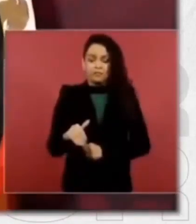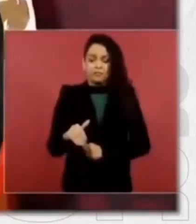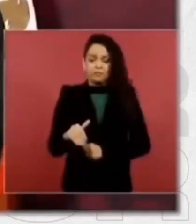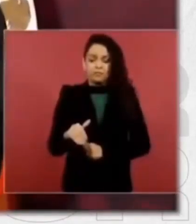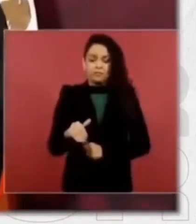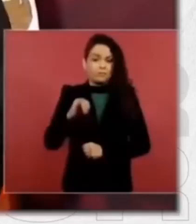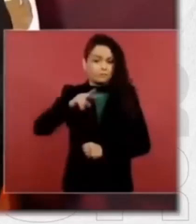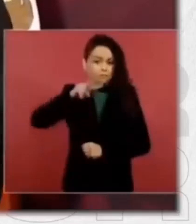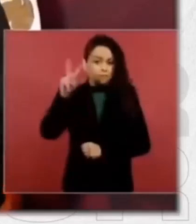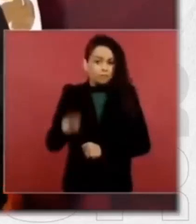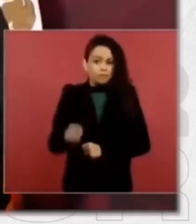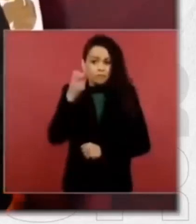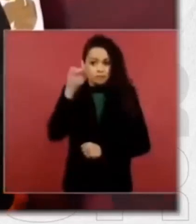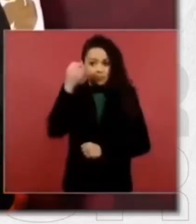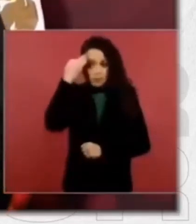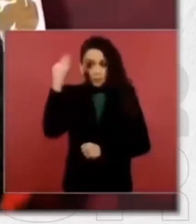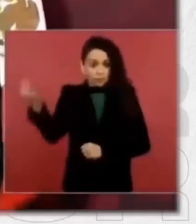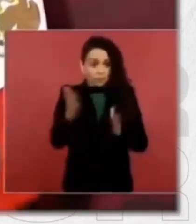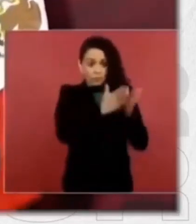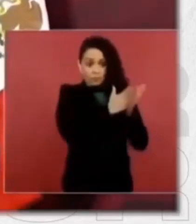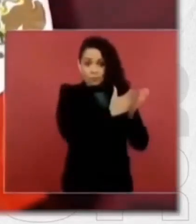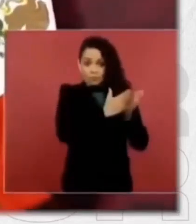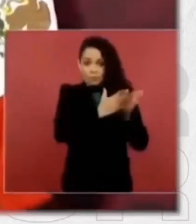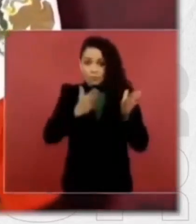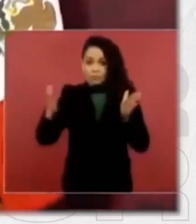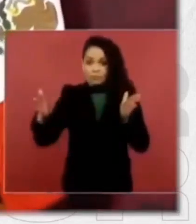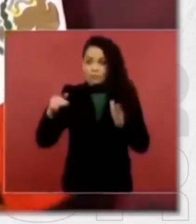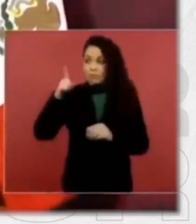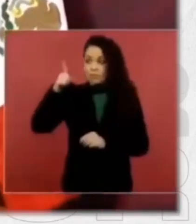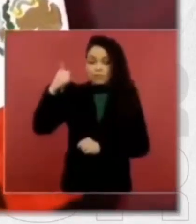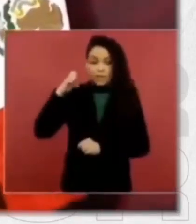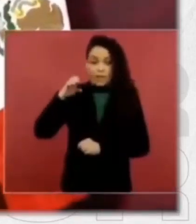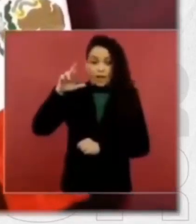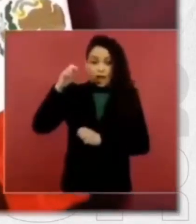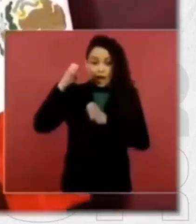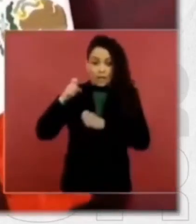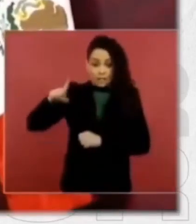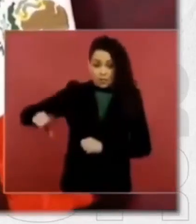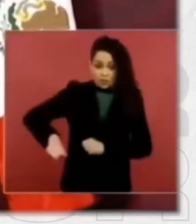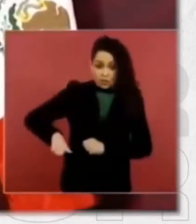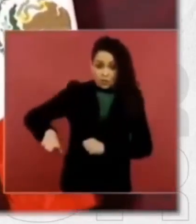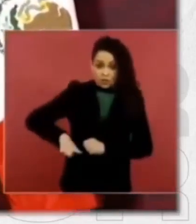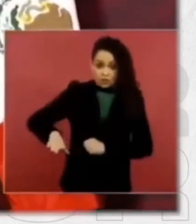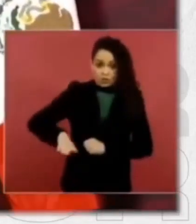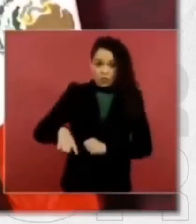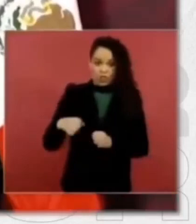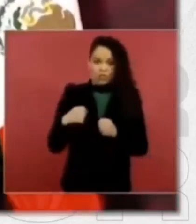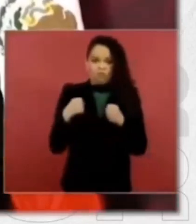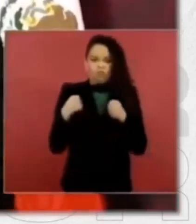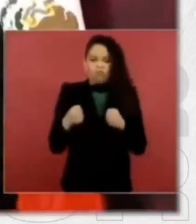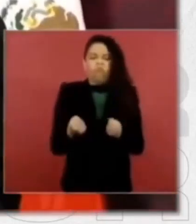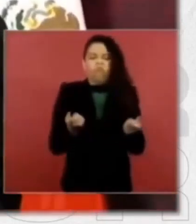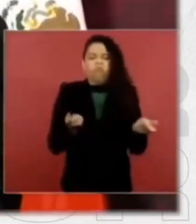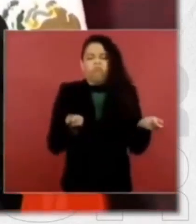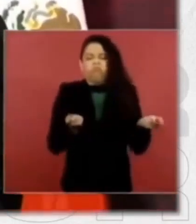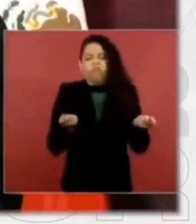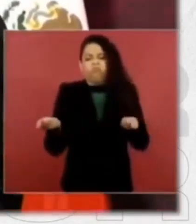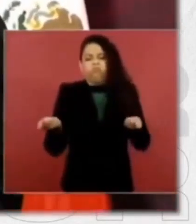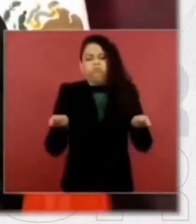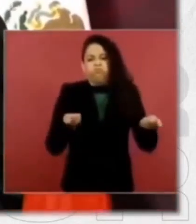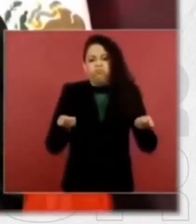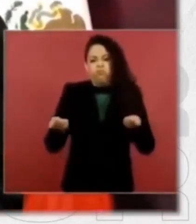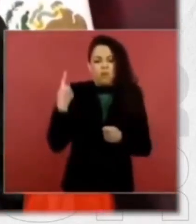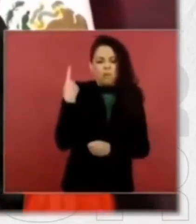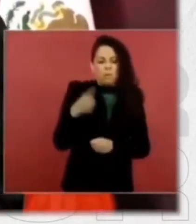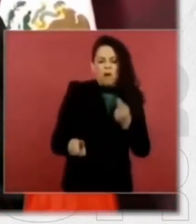periodo autoritario de represión que se conoce como la Guerra Sucia. Nosotros creamos